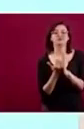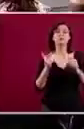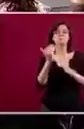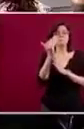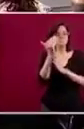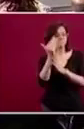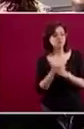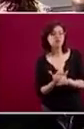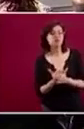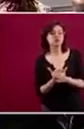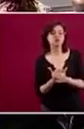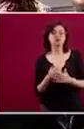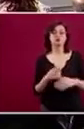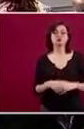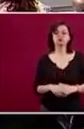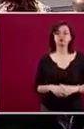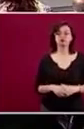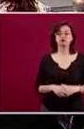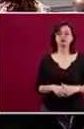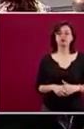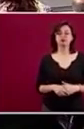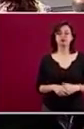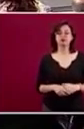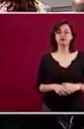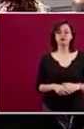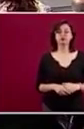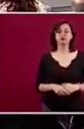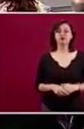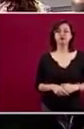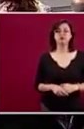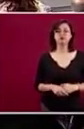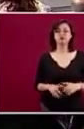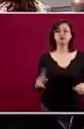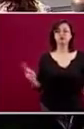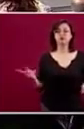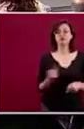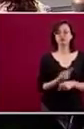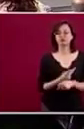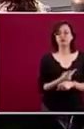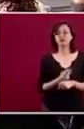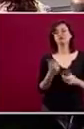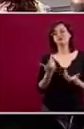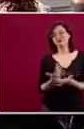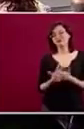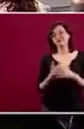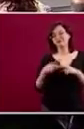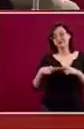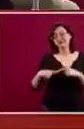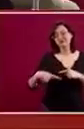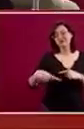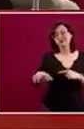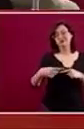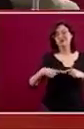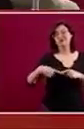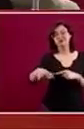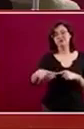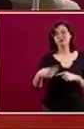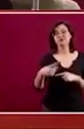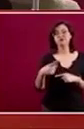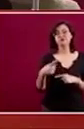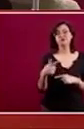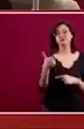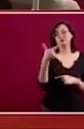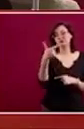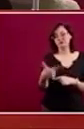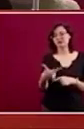comunitaria. Lo que vamos a saber es cuando hayan pasado 14 días desde que empezaron, en promedio 7